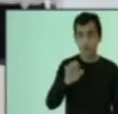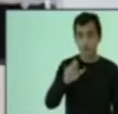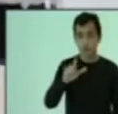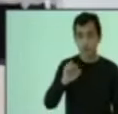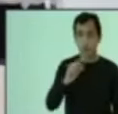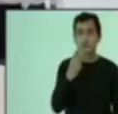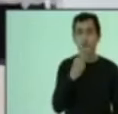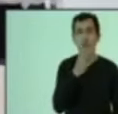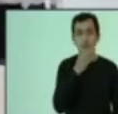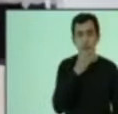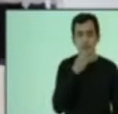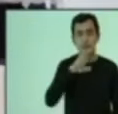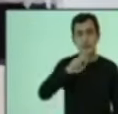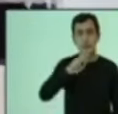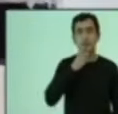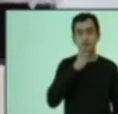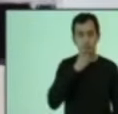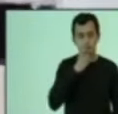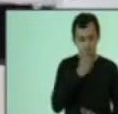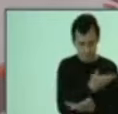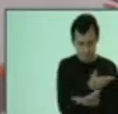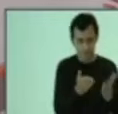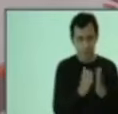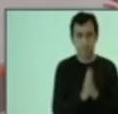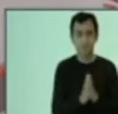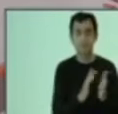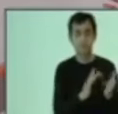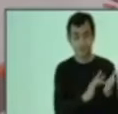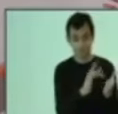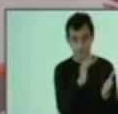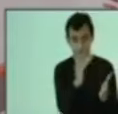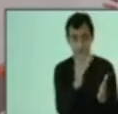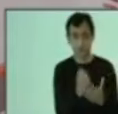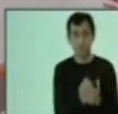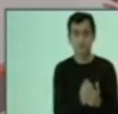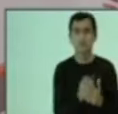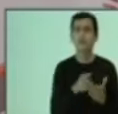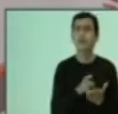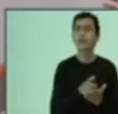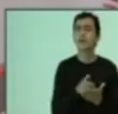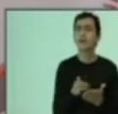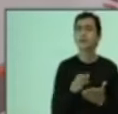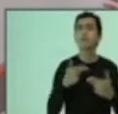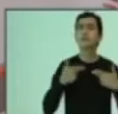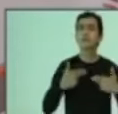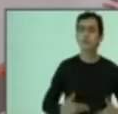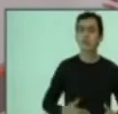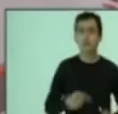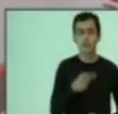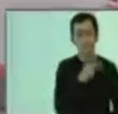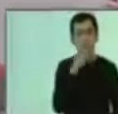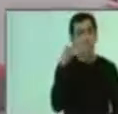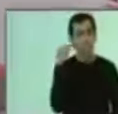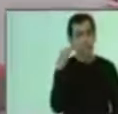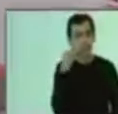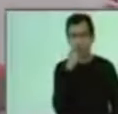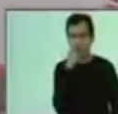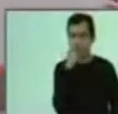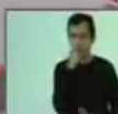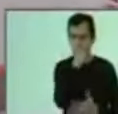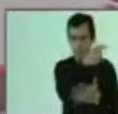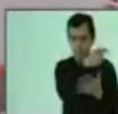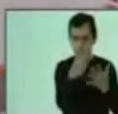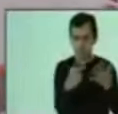cuenta con 2 minutos y medio. Adelante, por favor. Gracias. En derechos humanos, los veracruzanos debemos gozar de las